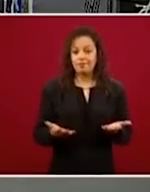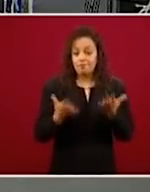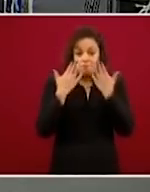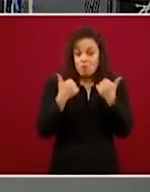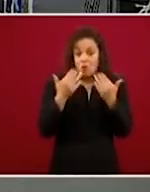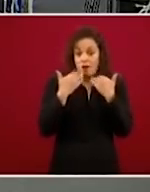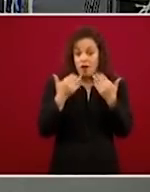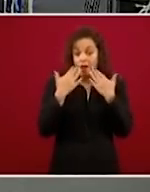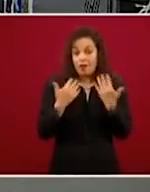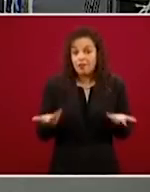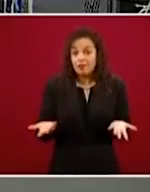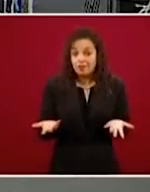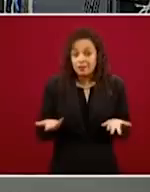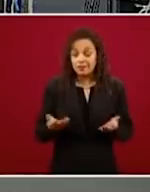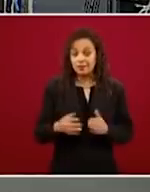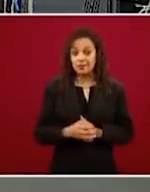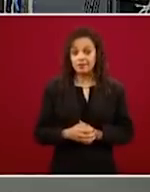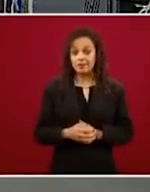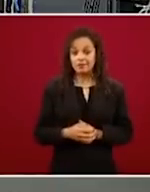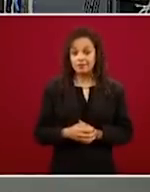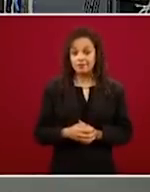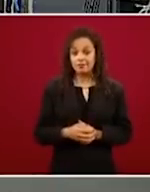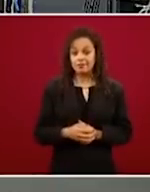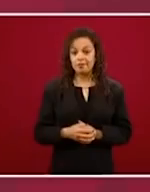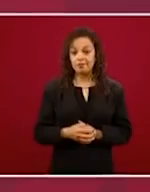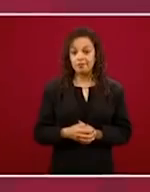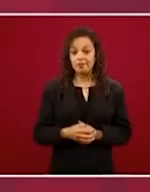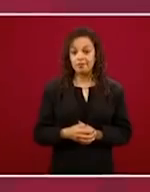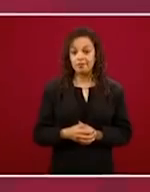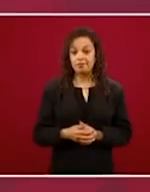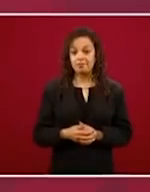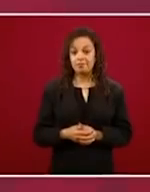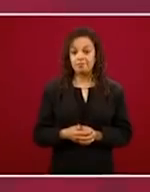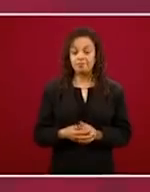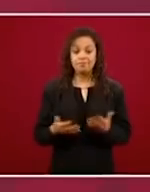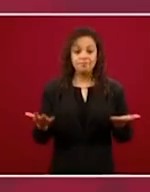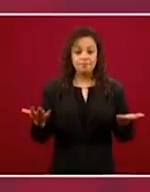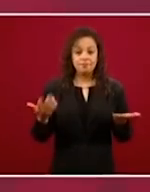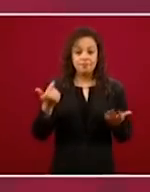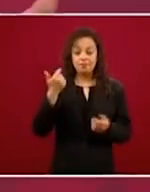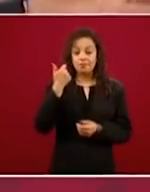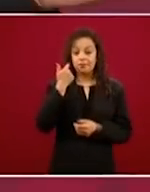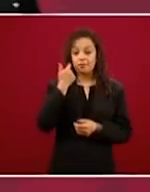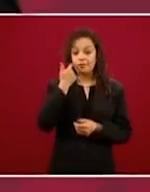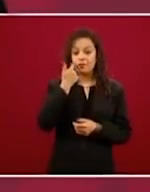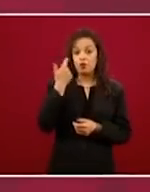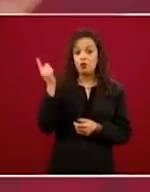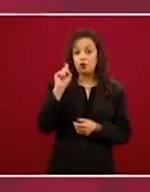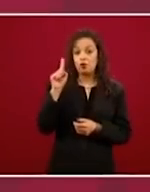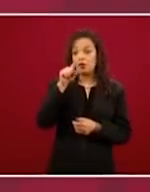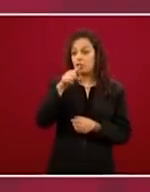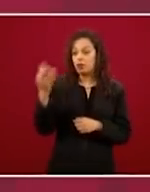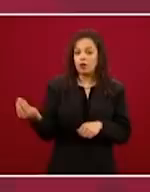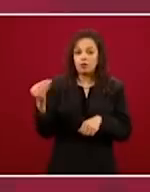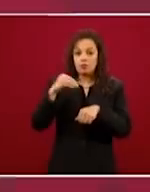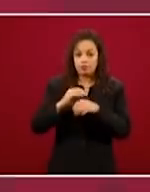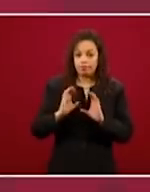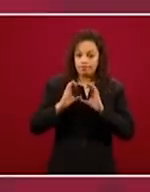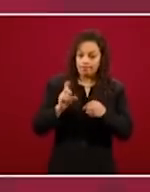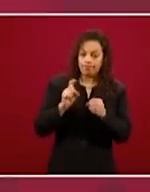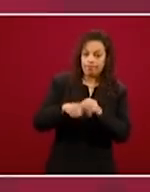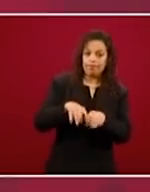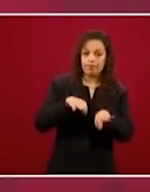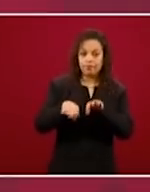hay no quieren este ocupar las vacantes no es un